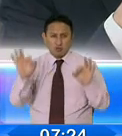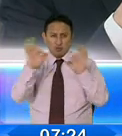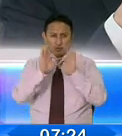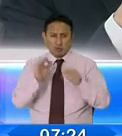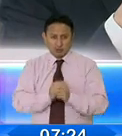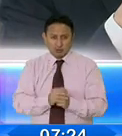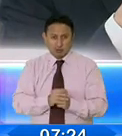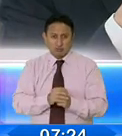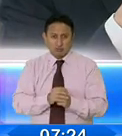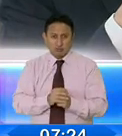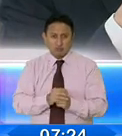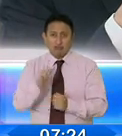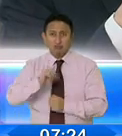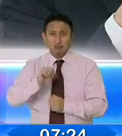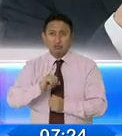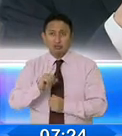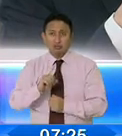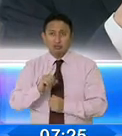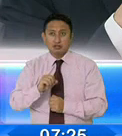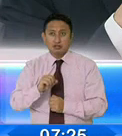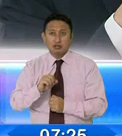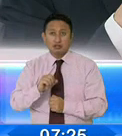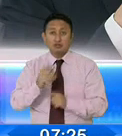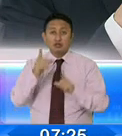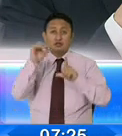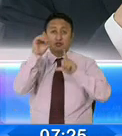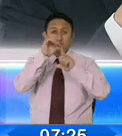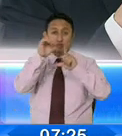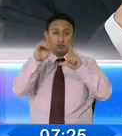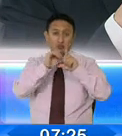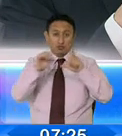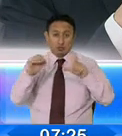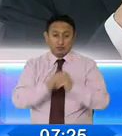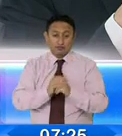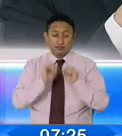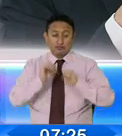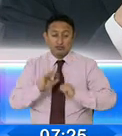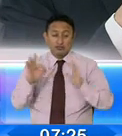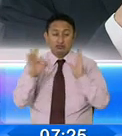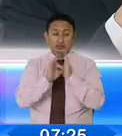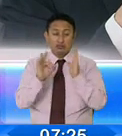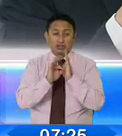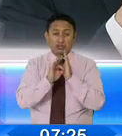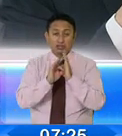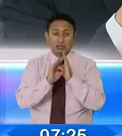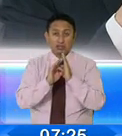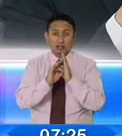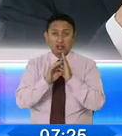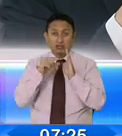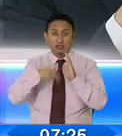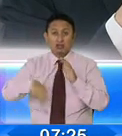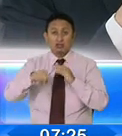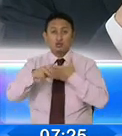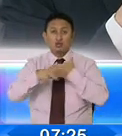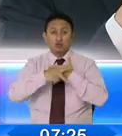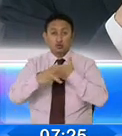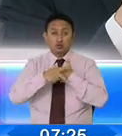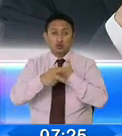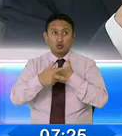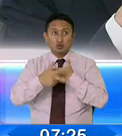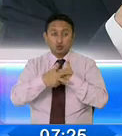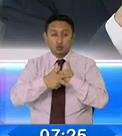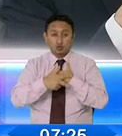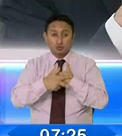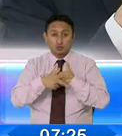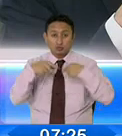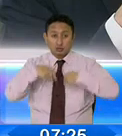lo realicen vía virtual. Es decir, las redes sociales del Arzobispado de Quito van a